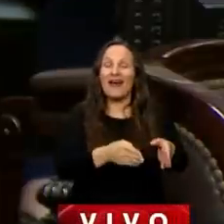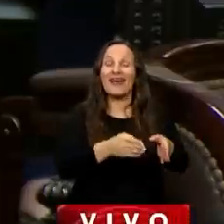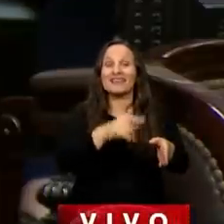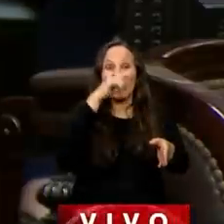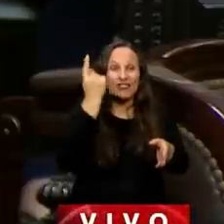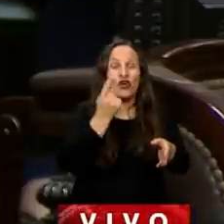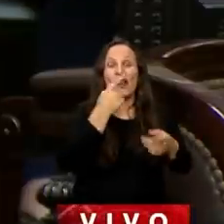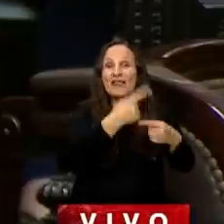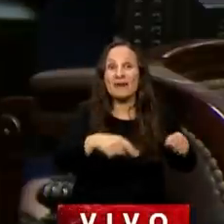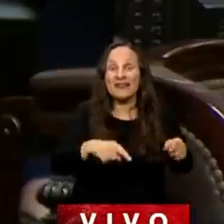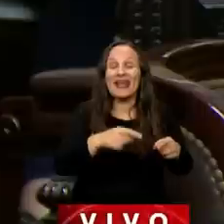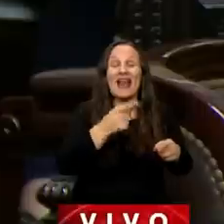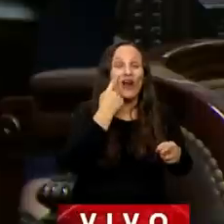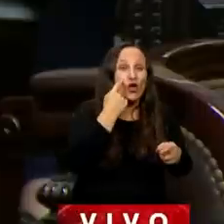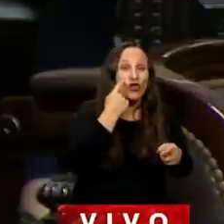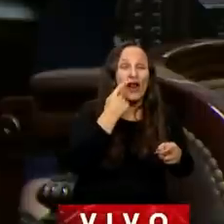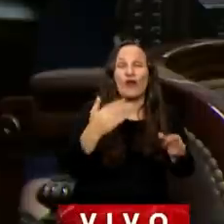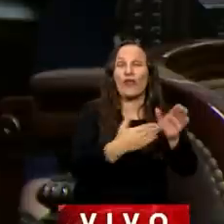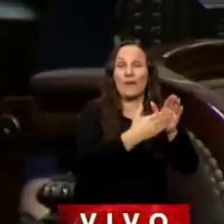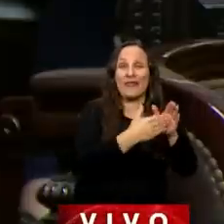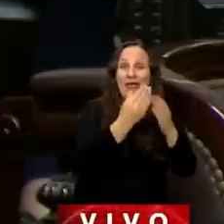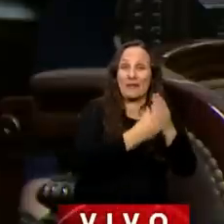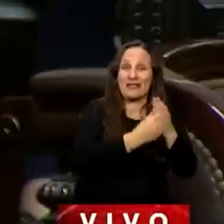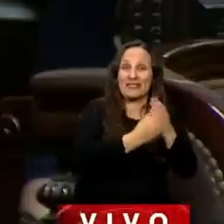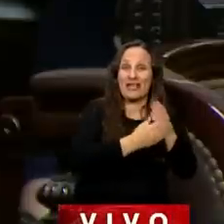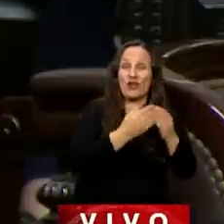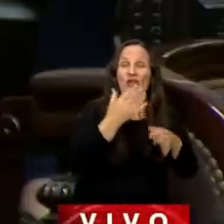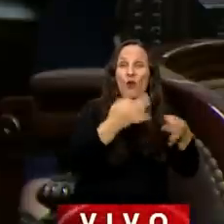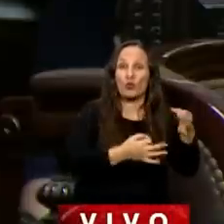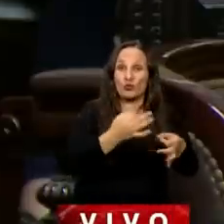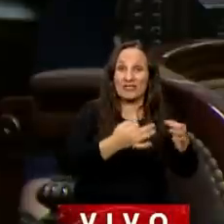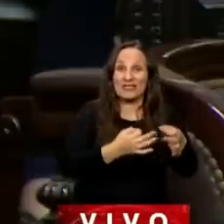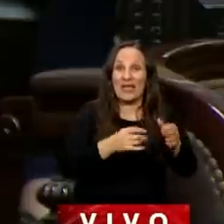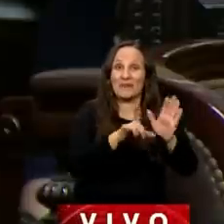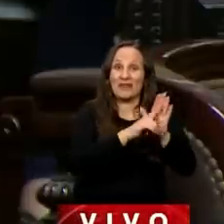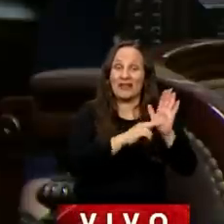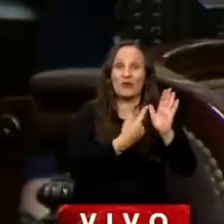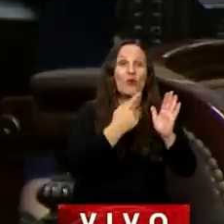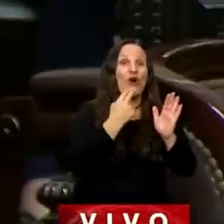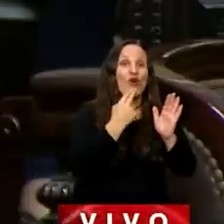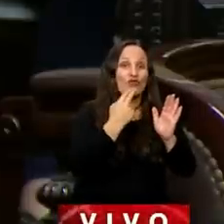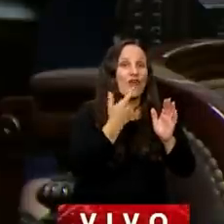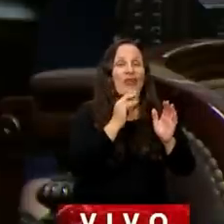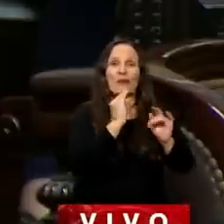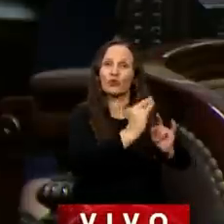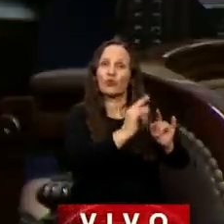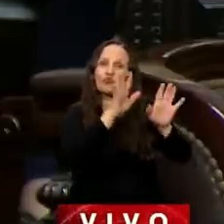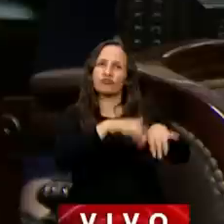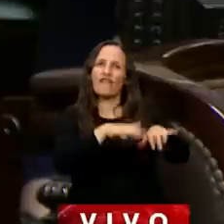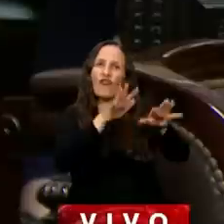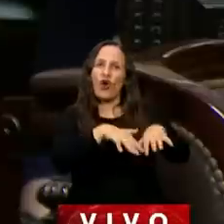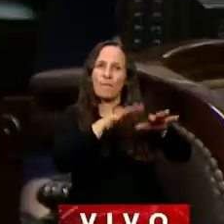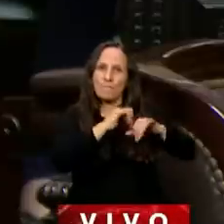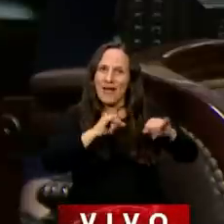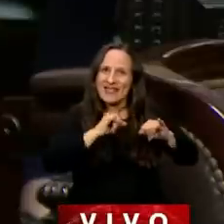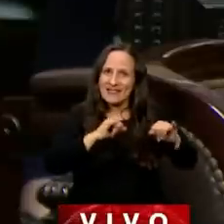Materiales Controlados, dependiente del Ministro de Justicia, tiene también, por el artículo 11 de esta ley, la necesidad de producir informes. Celebramos que estén